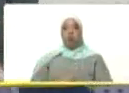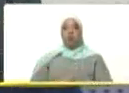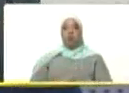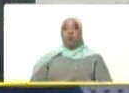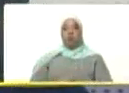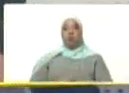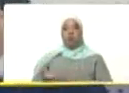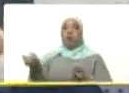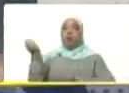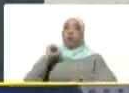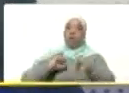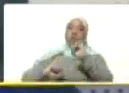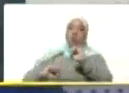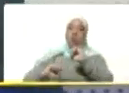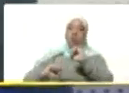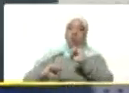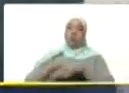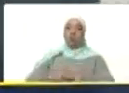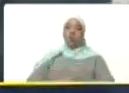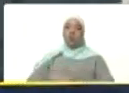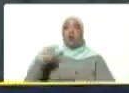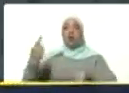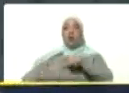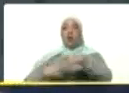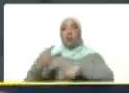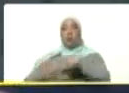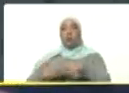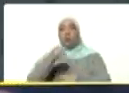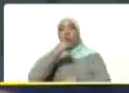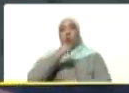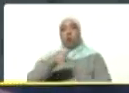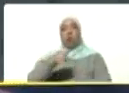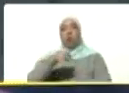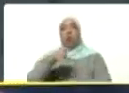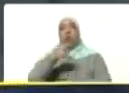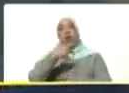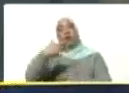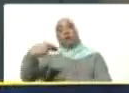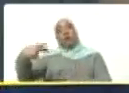en defensa de la revolución nicaragüense.